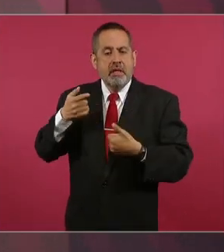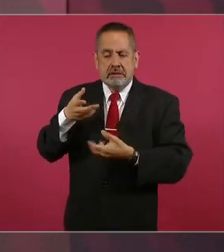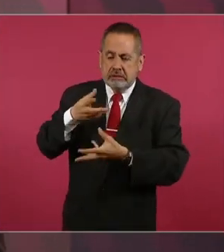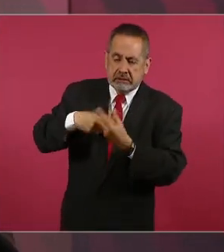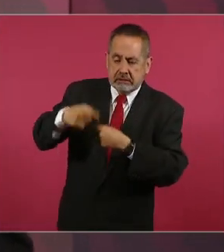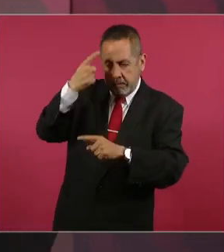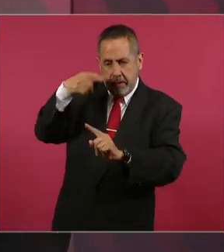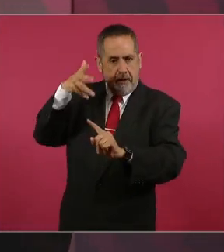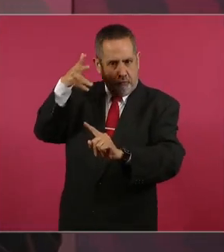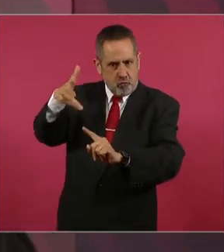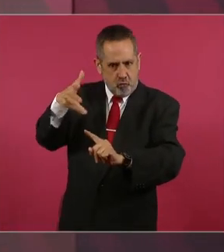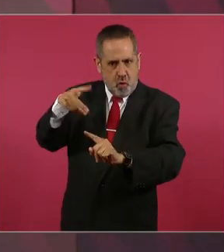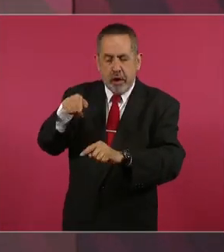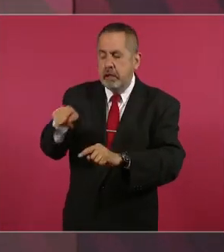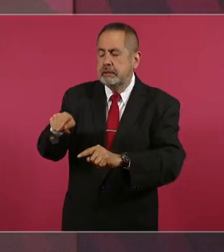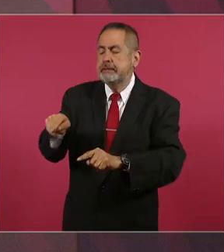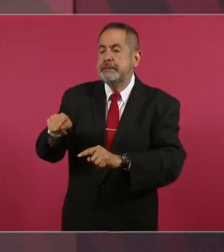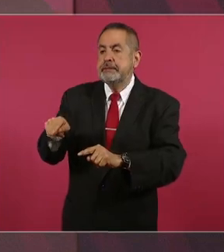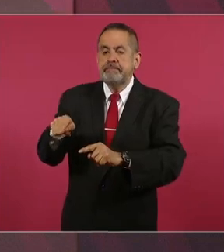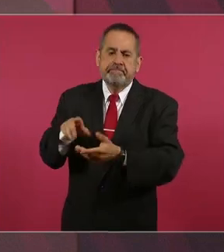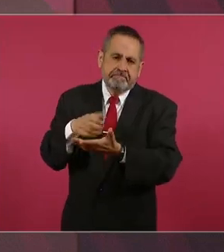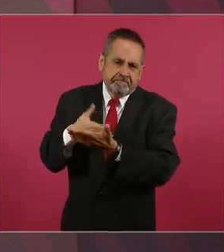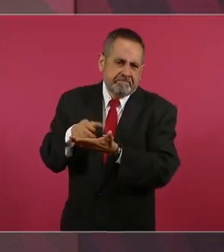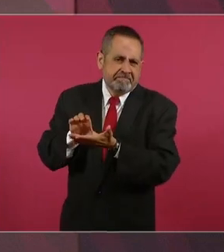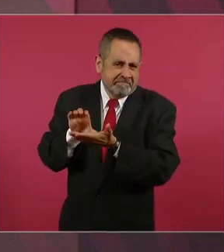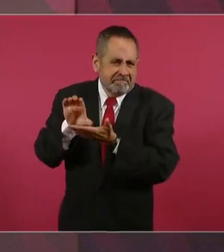que ha significado una inversión de